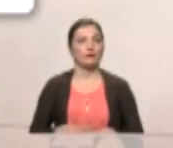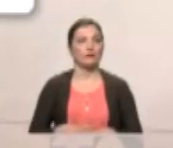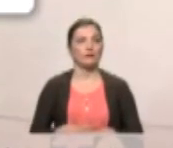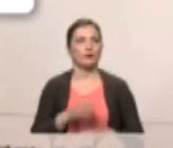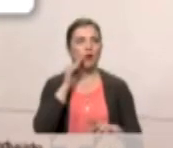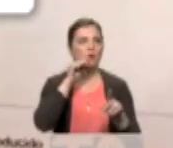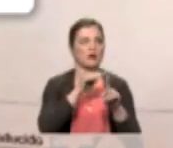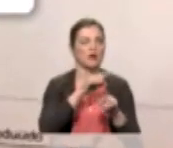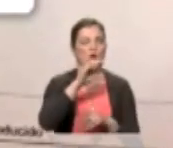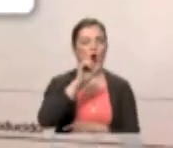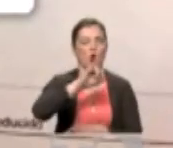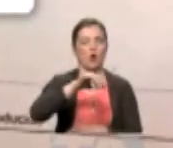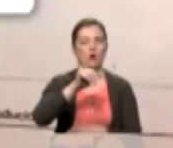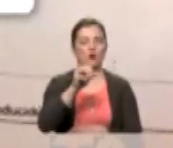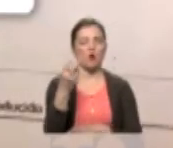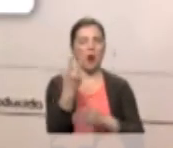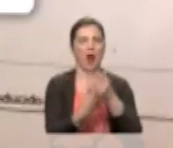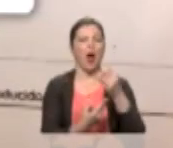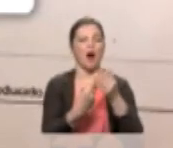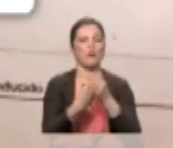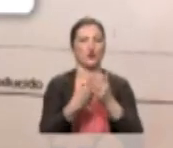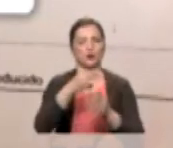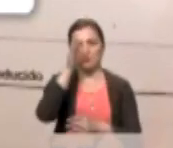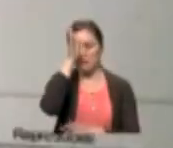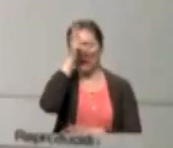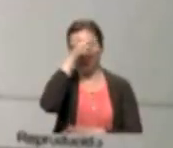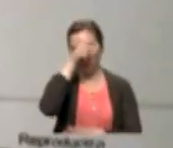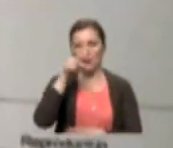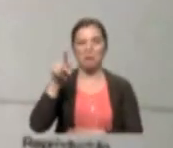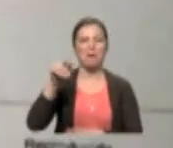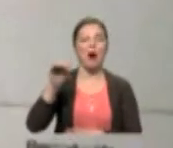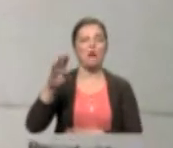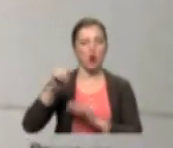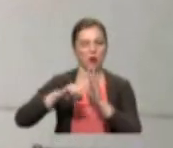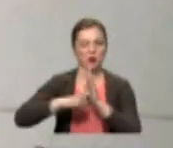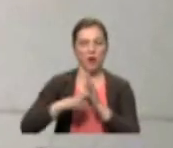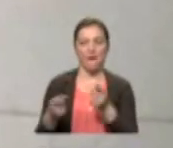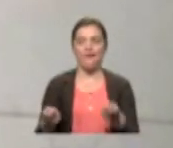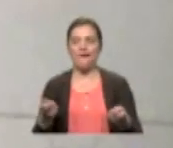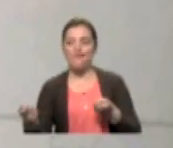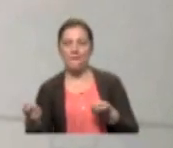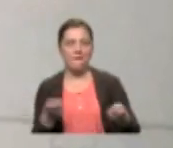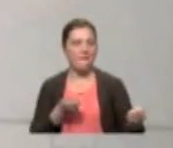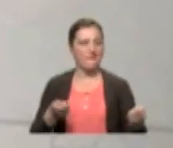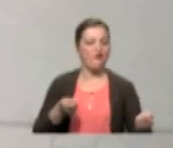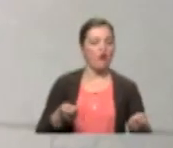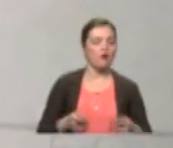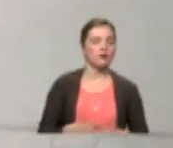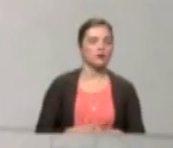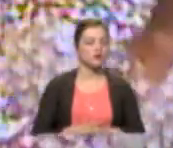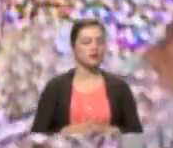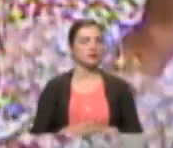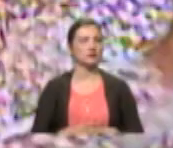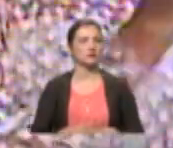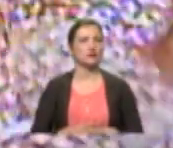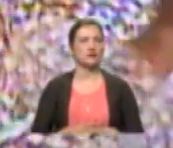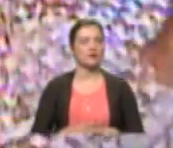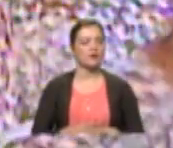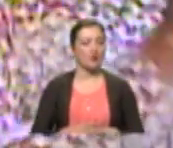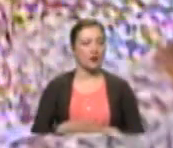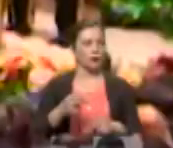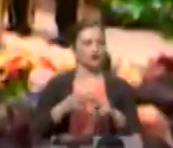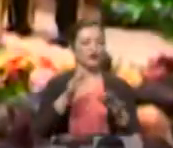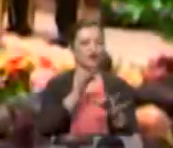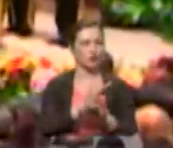cojudo, ambos. Pepe y Pablo juegan a dos bandas. Mensajes cortos que evidencian la irritación de exfuncionarios que de a